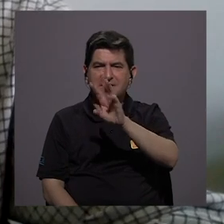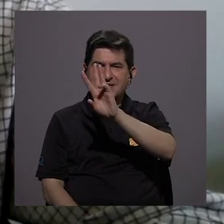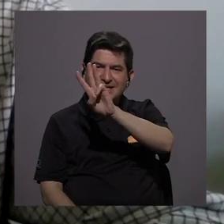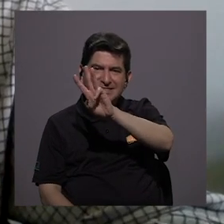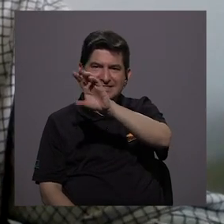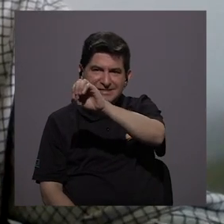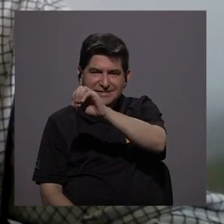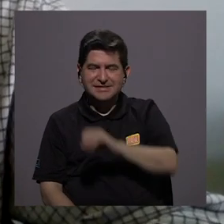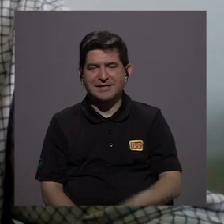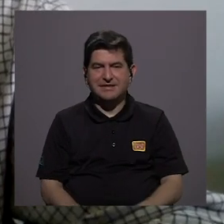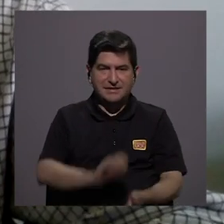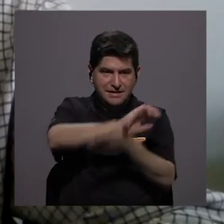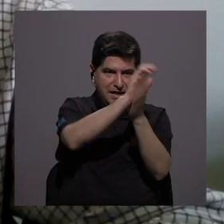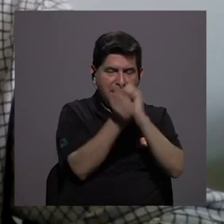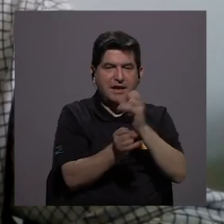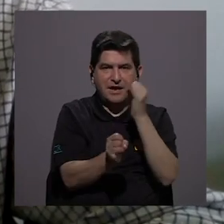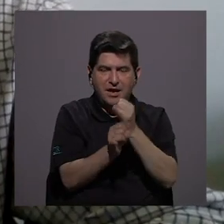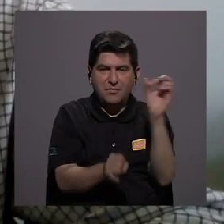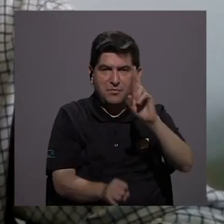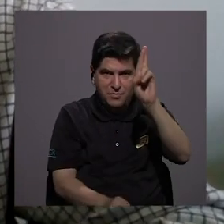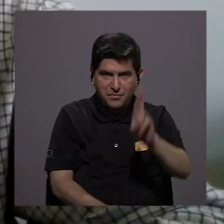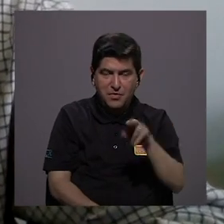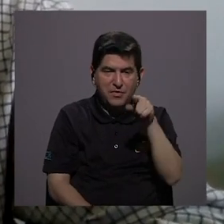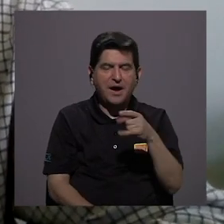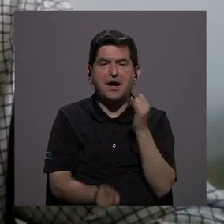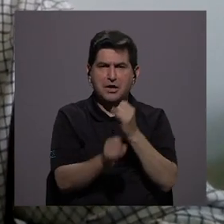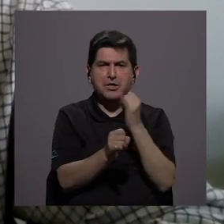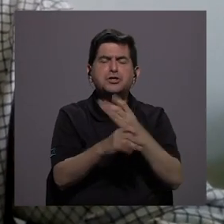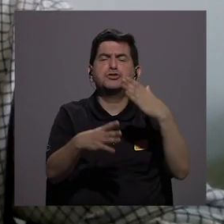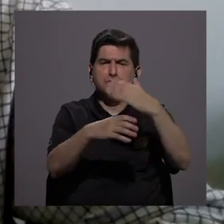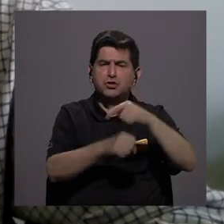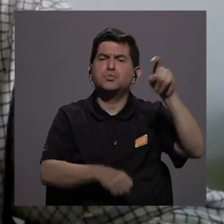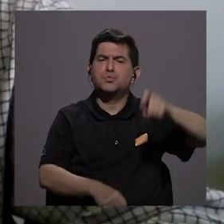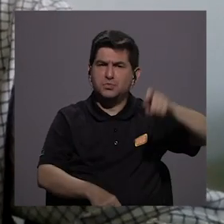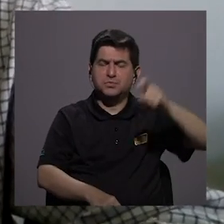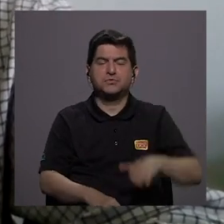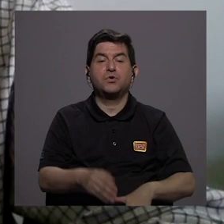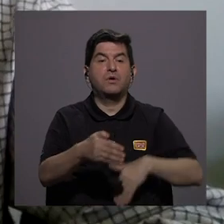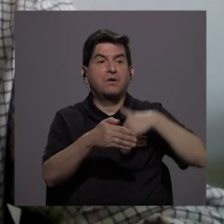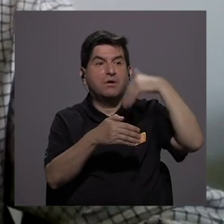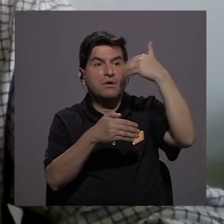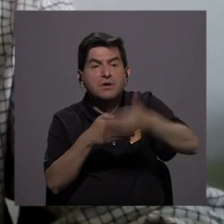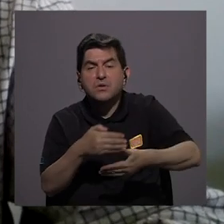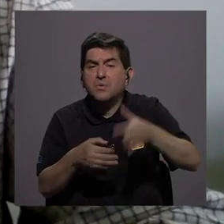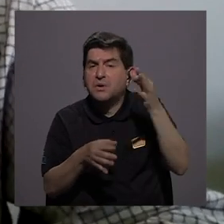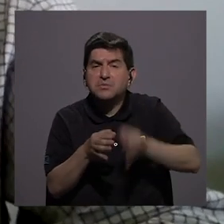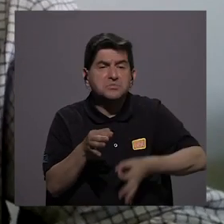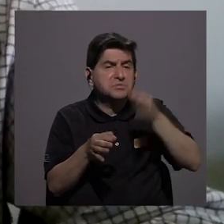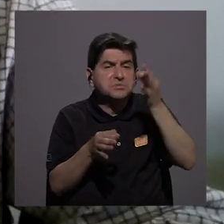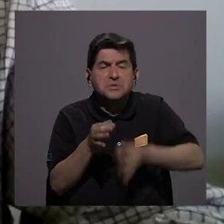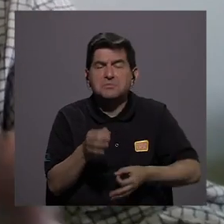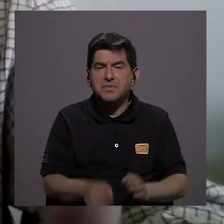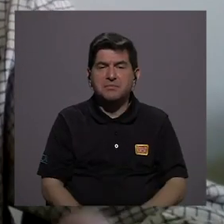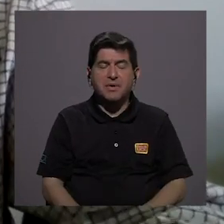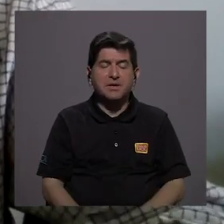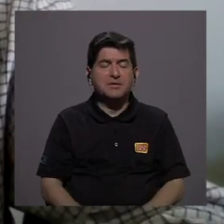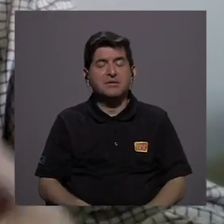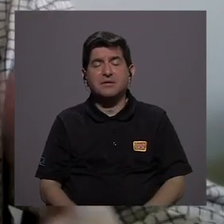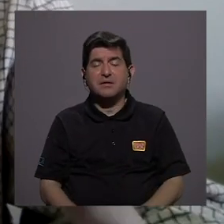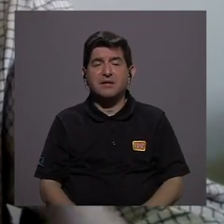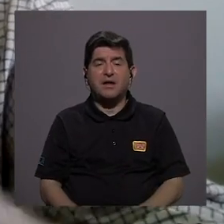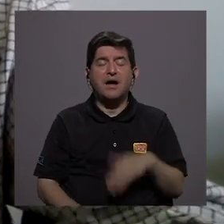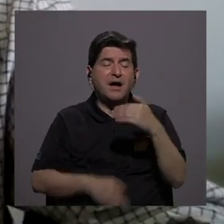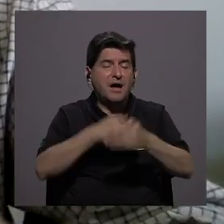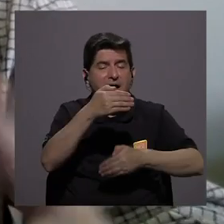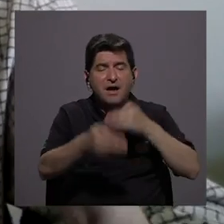la Costa Rica institucional, ahí creamos instituciones que realmente eran necesarias y después simplemente la burocracia,